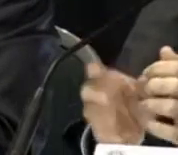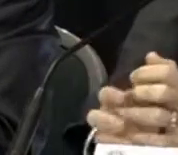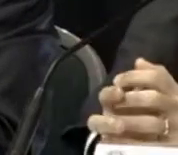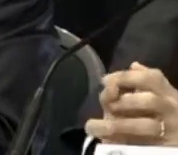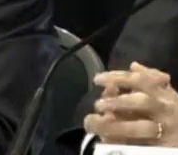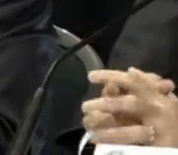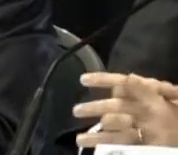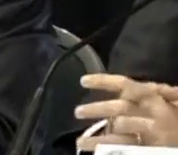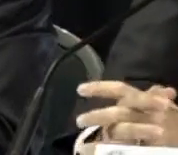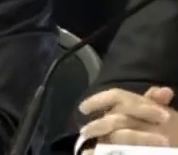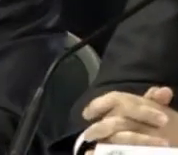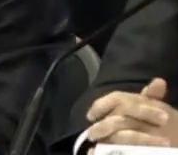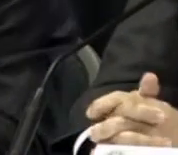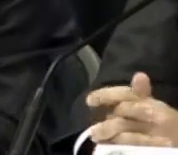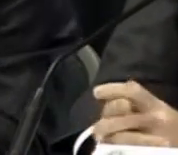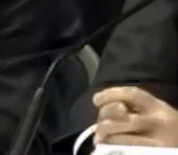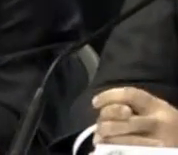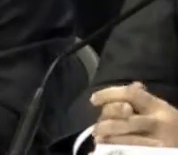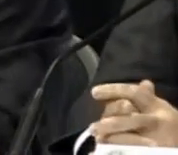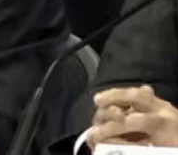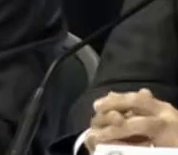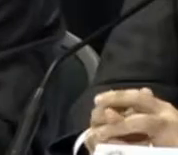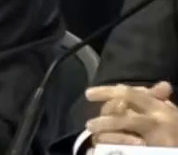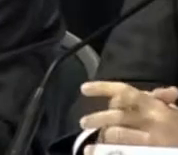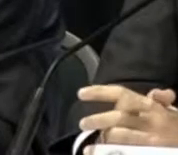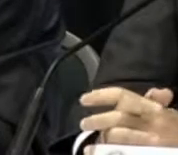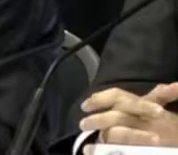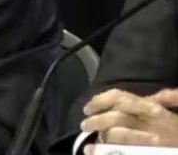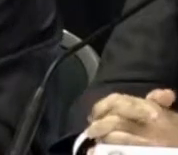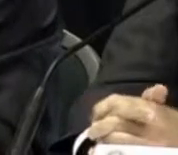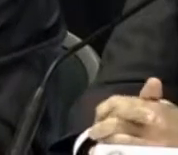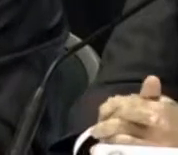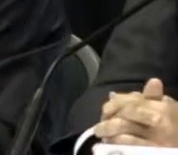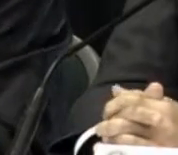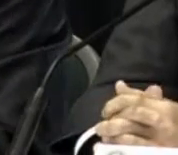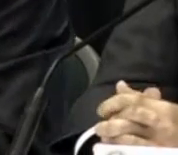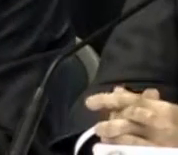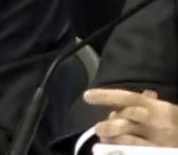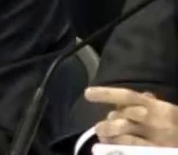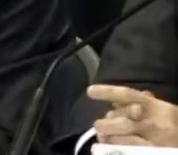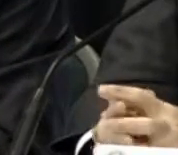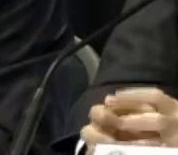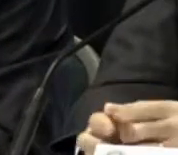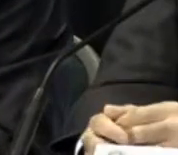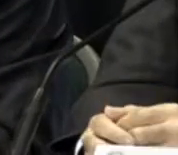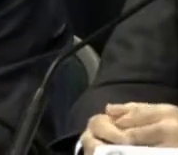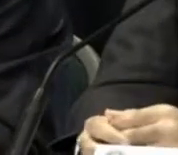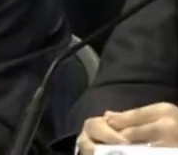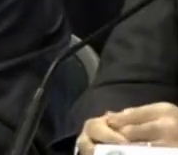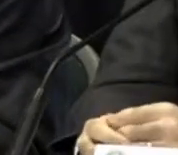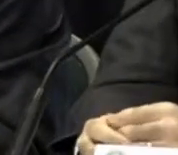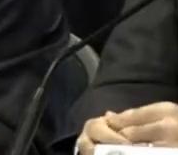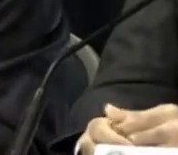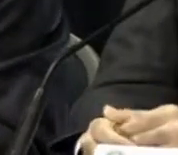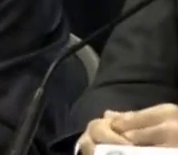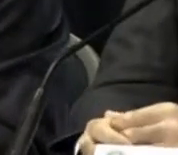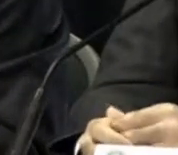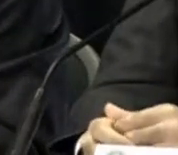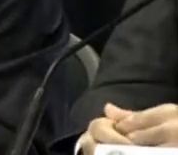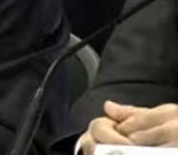porque a la medida que las restricciones sean autoimpuestas y no externas, yo